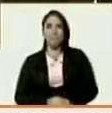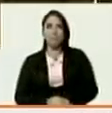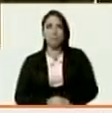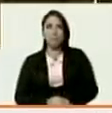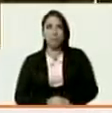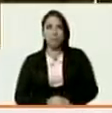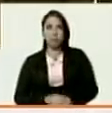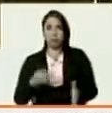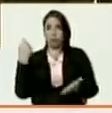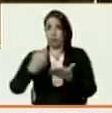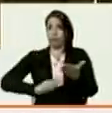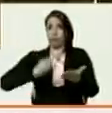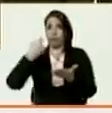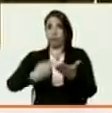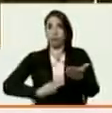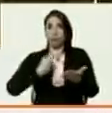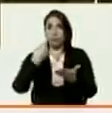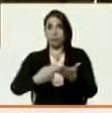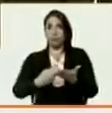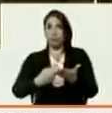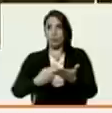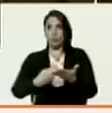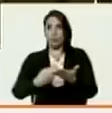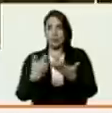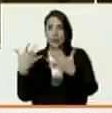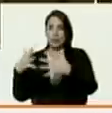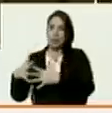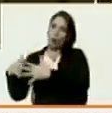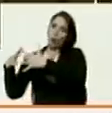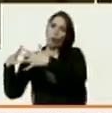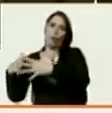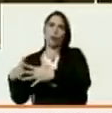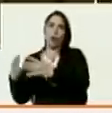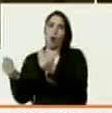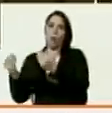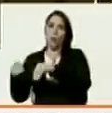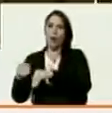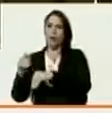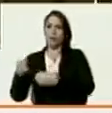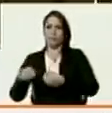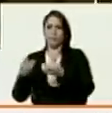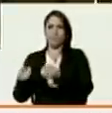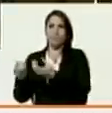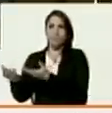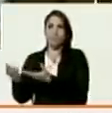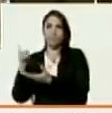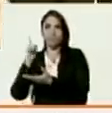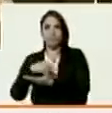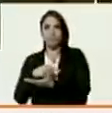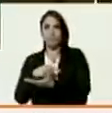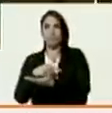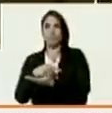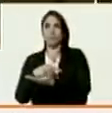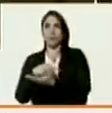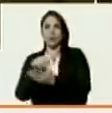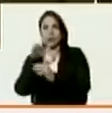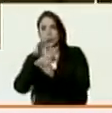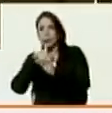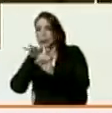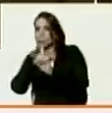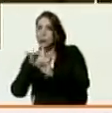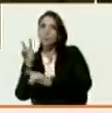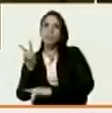del financiamiento que Estados Unidos y sus aliados entrega directamente a la fase de conspiración en